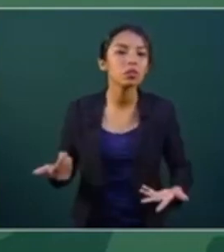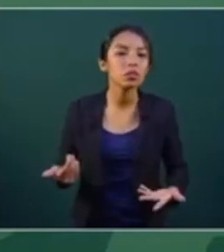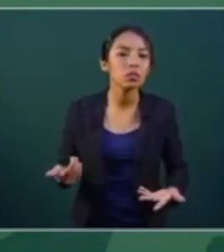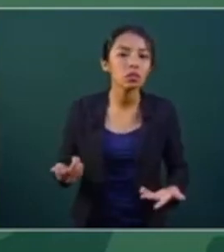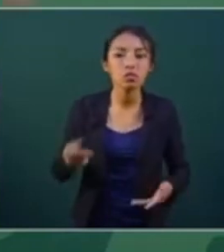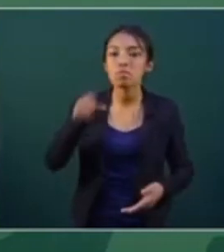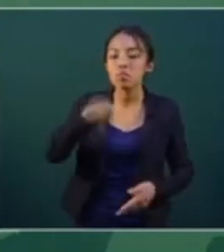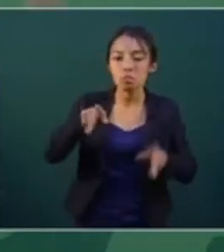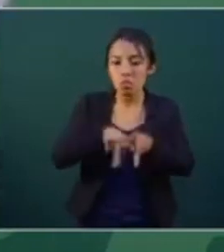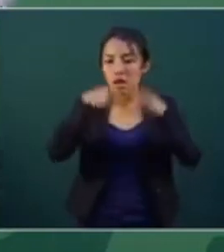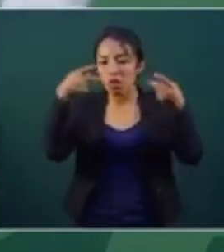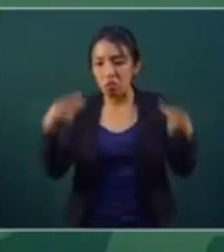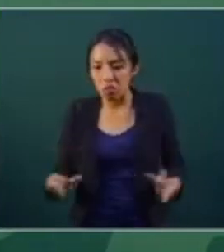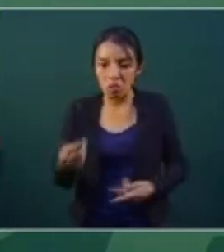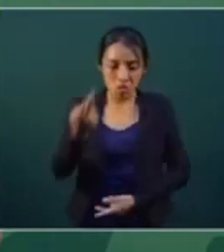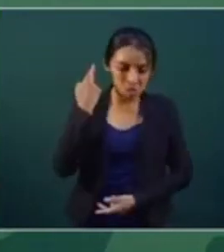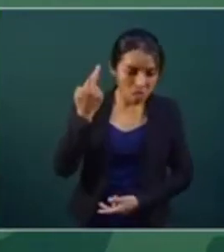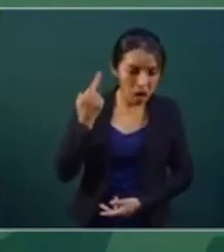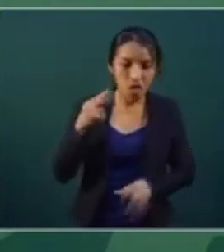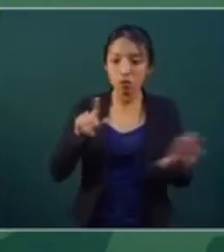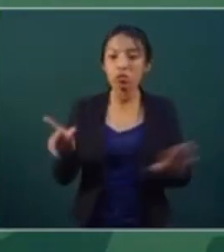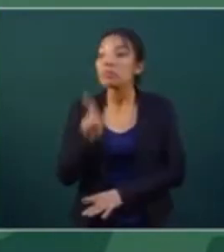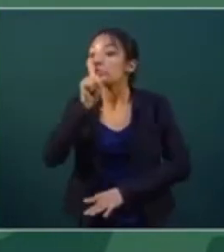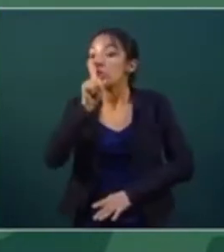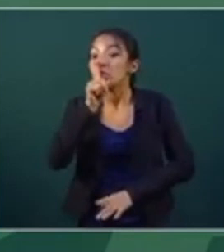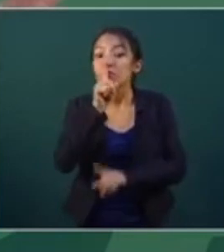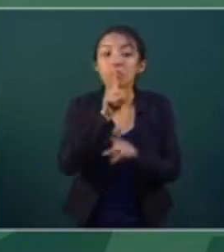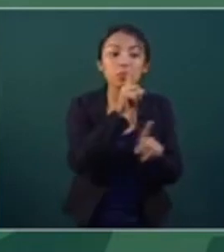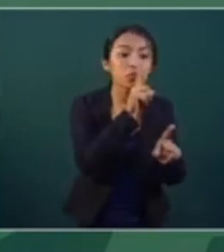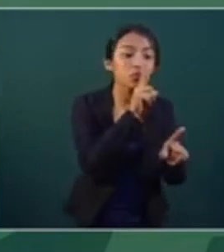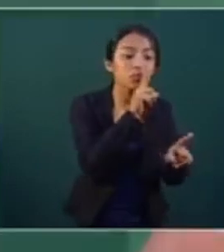a los periódicos, a la radio, y no se dice nada, y se